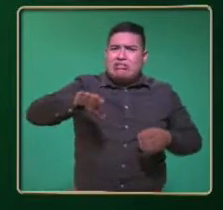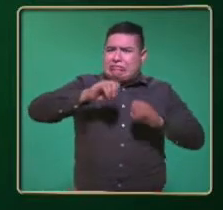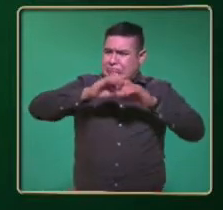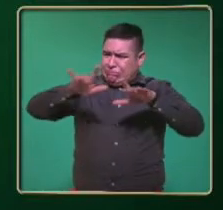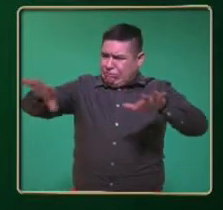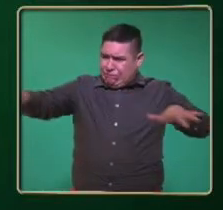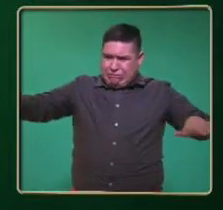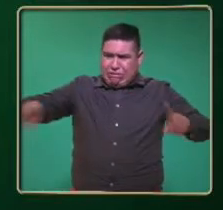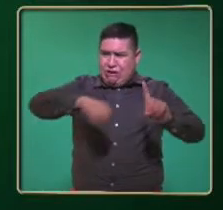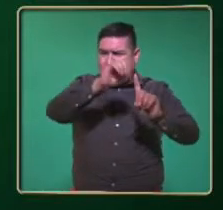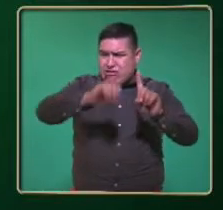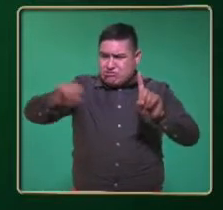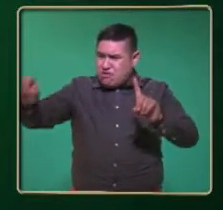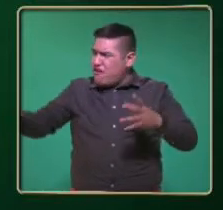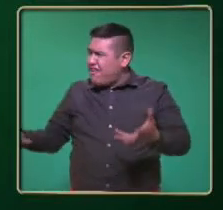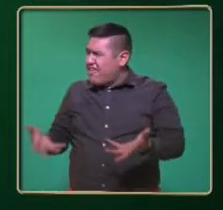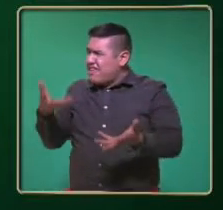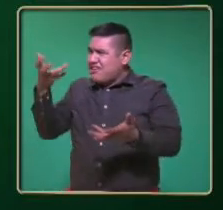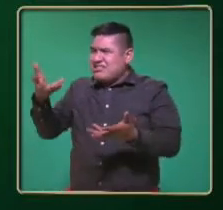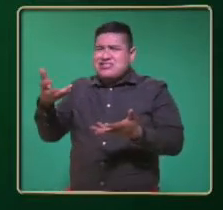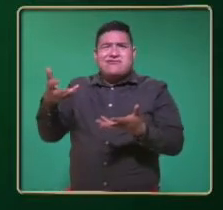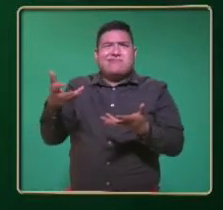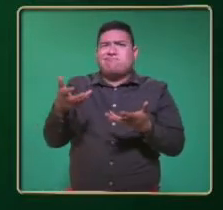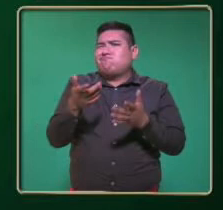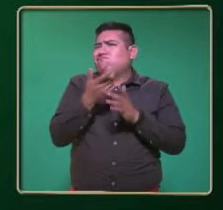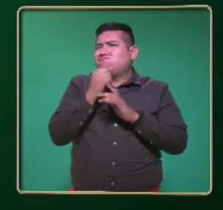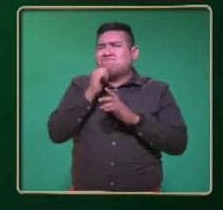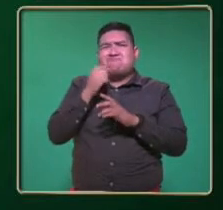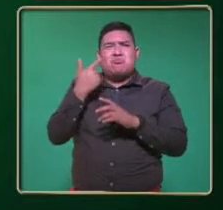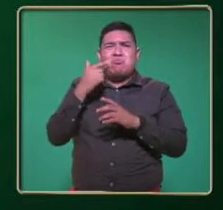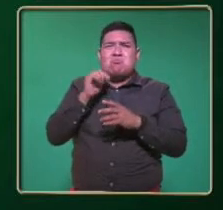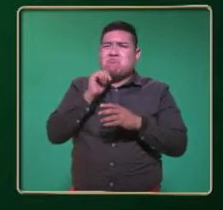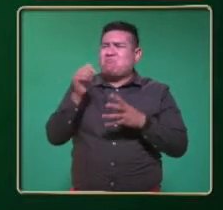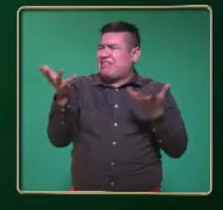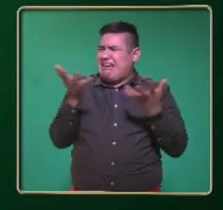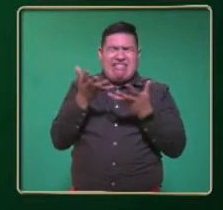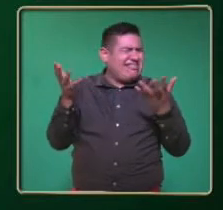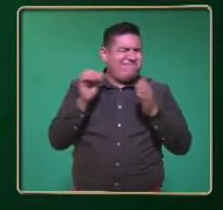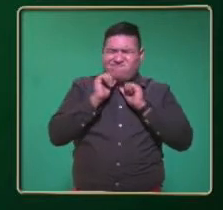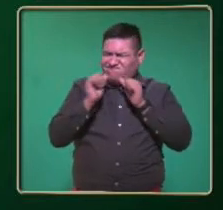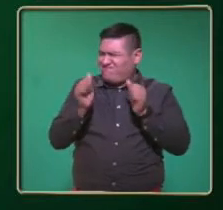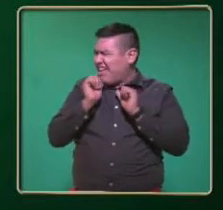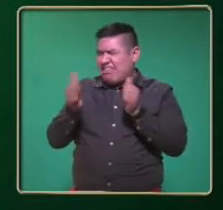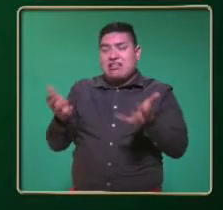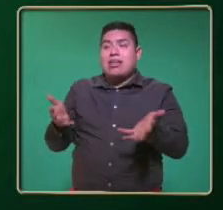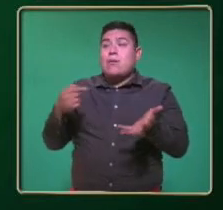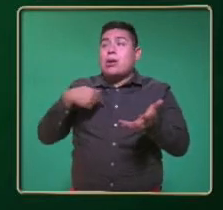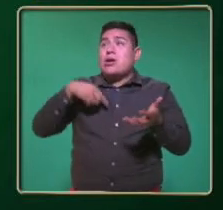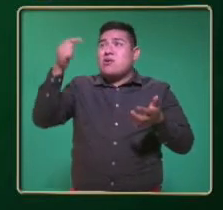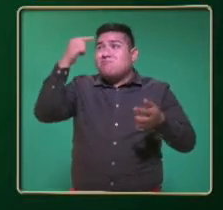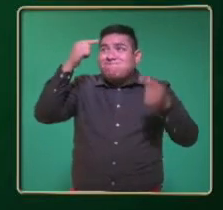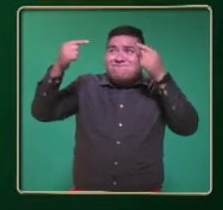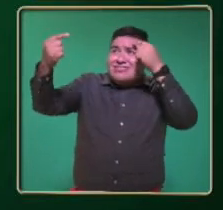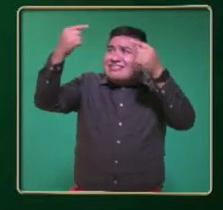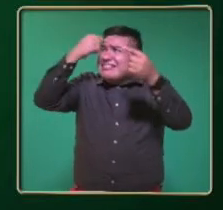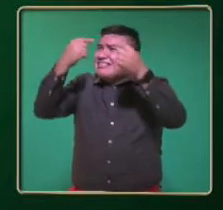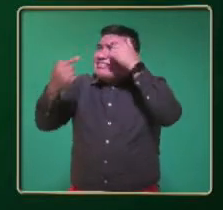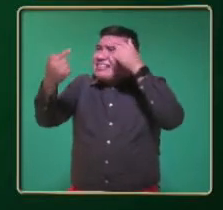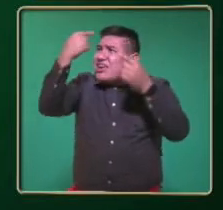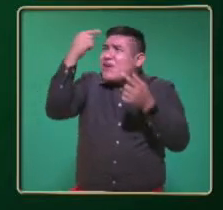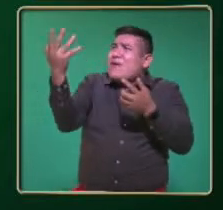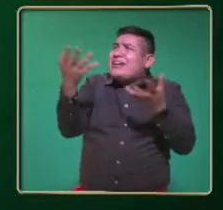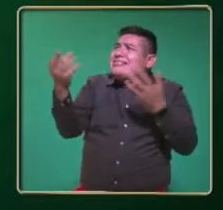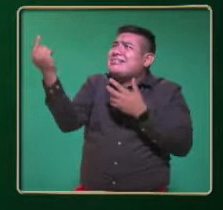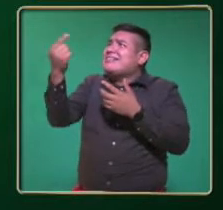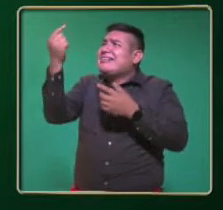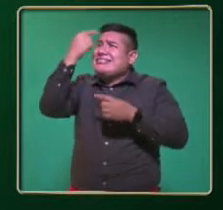casa. Es esas ganas de no hacer nada, porque mi cabecita está pensando, ¿qué voy a hacer